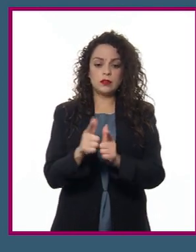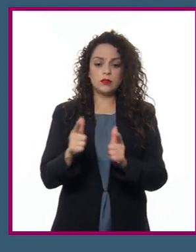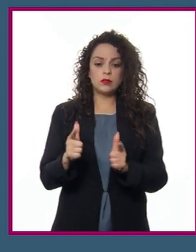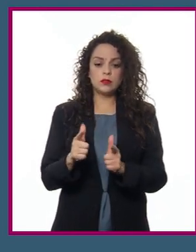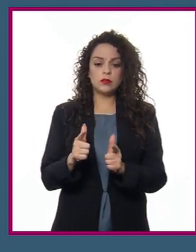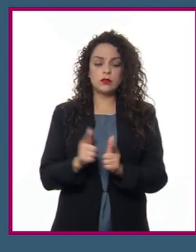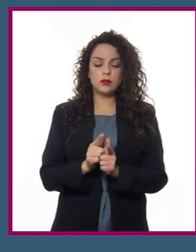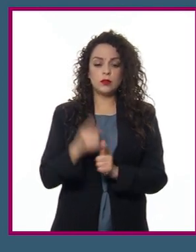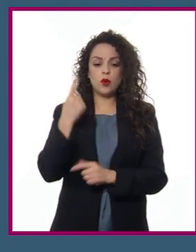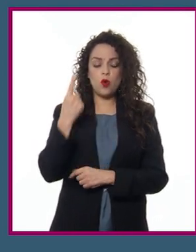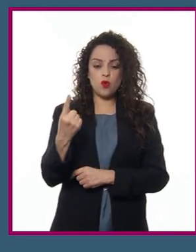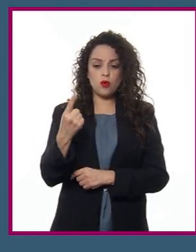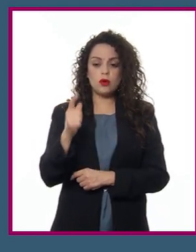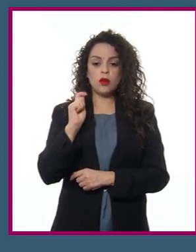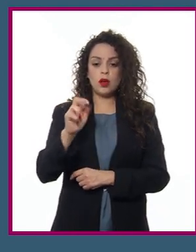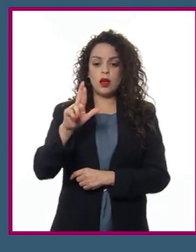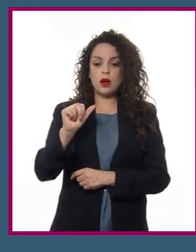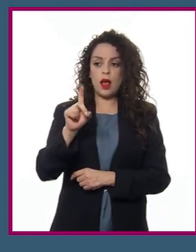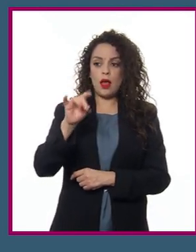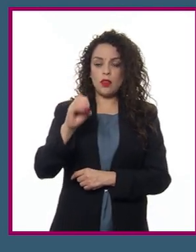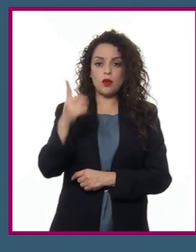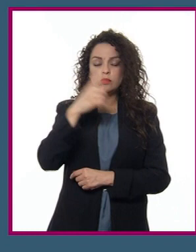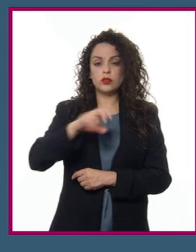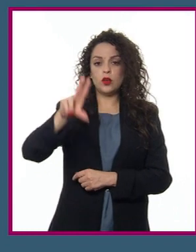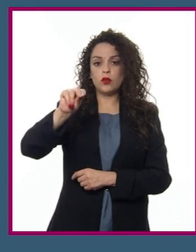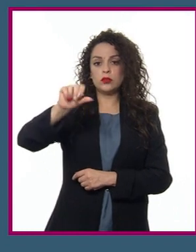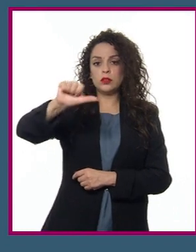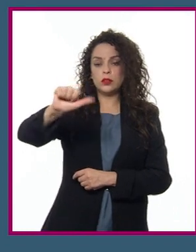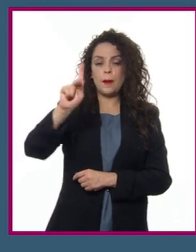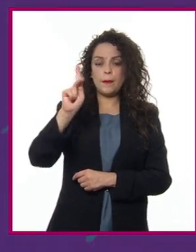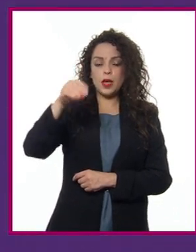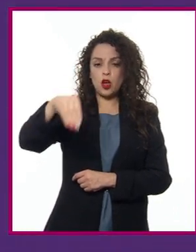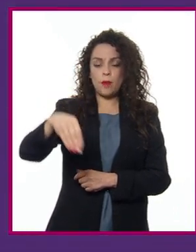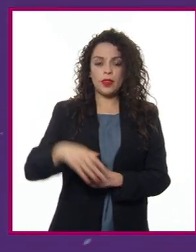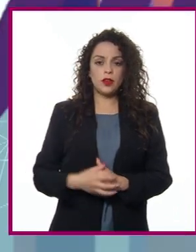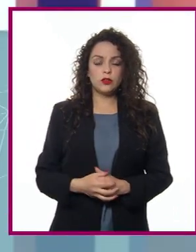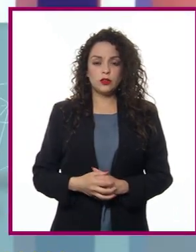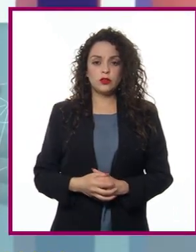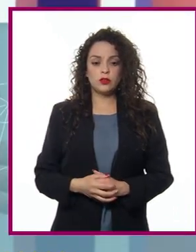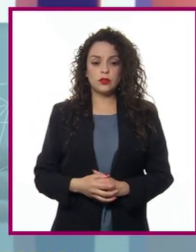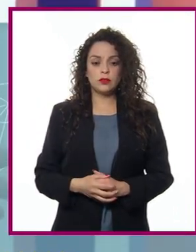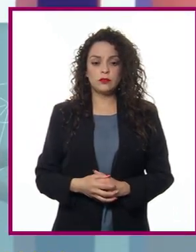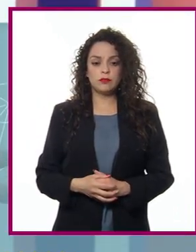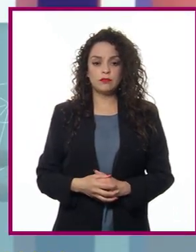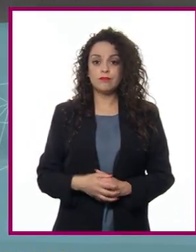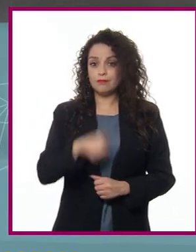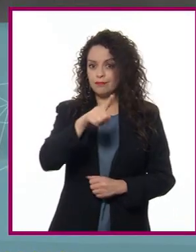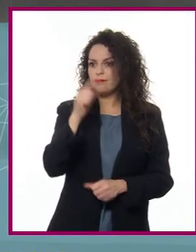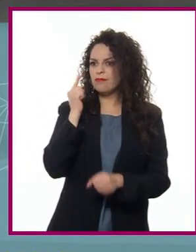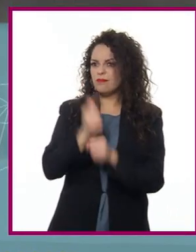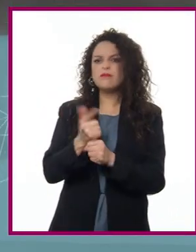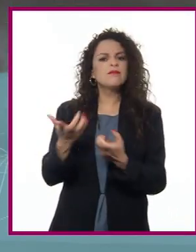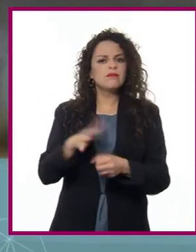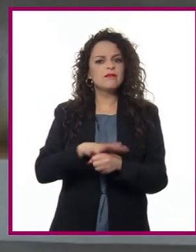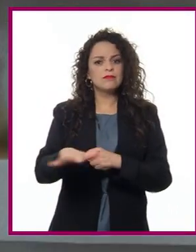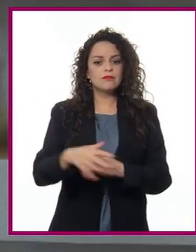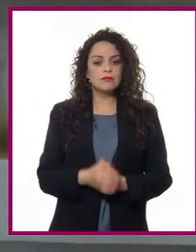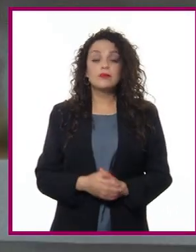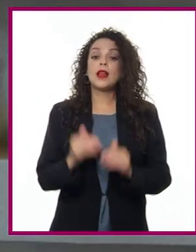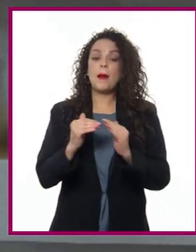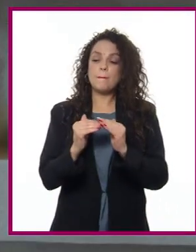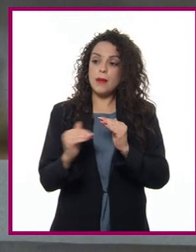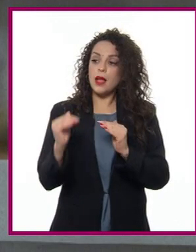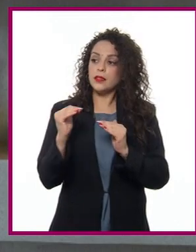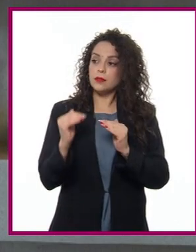1, y con un radio atómico de 186 picómetros. ¿Qué notaron? Que fue aumentando el